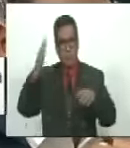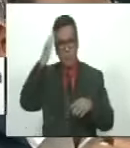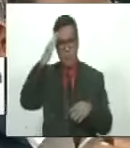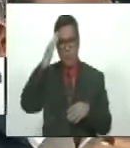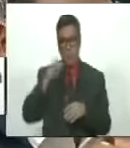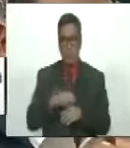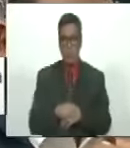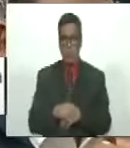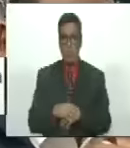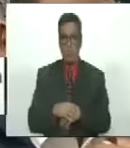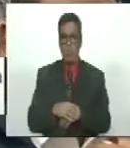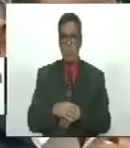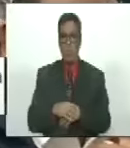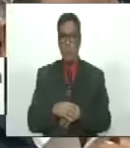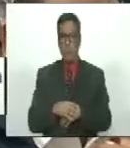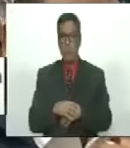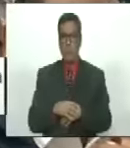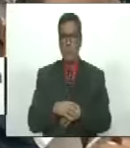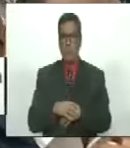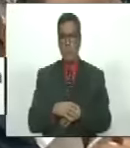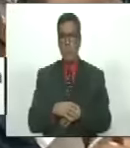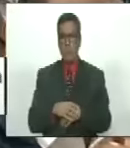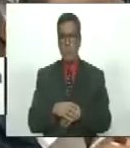sabiduría. Y